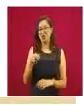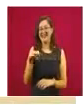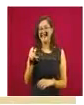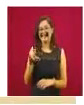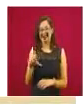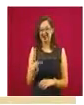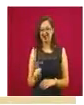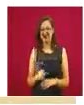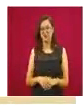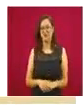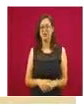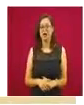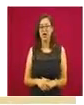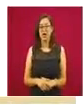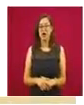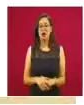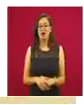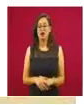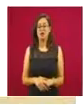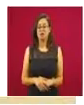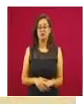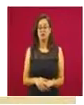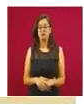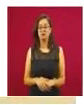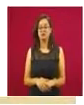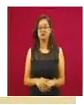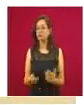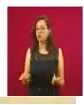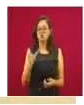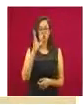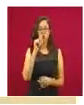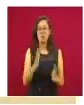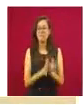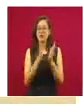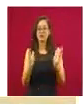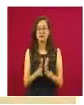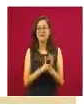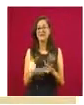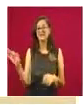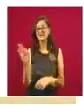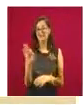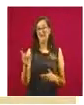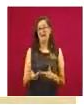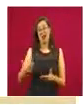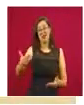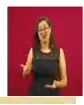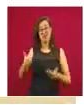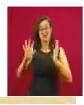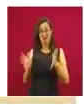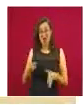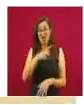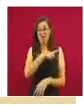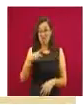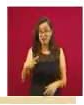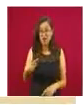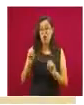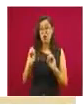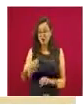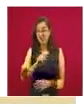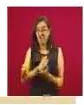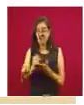No pueden participar quienes no tengan un préstamo vigente o quienes tengan algún adeudo con el instituto en este programa.